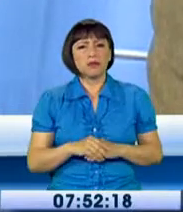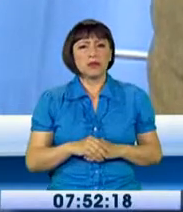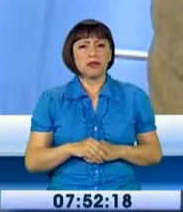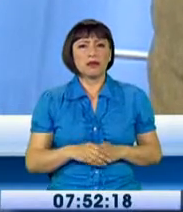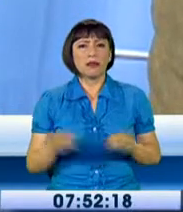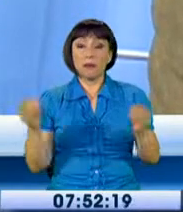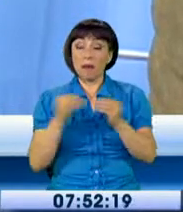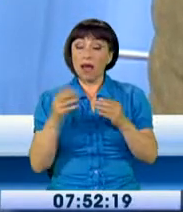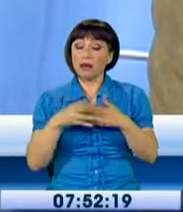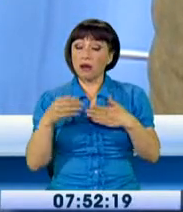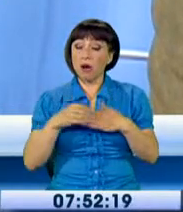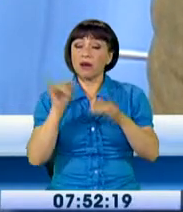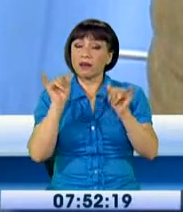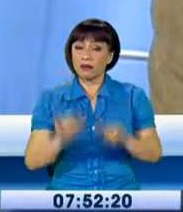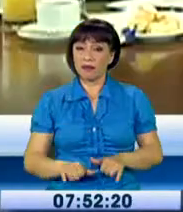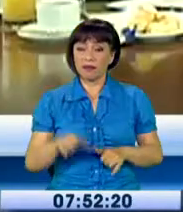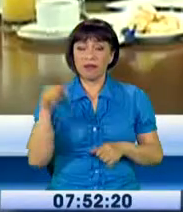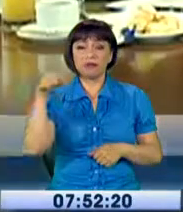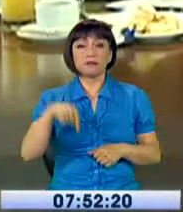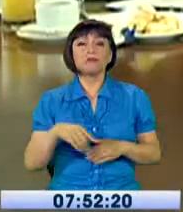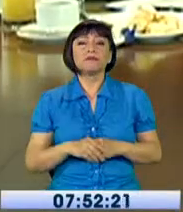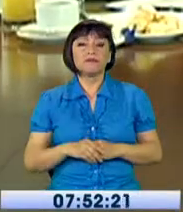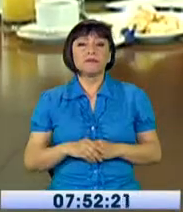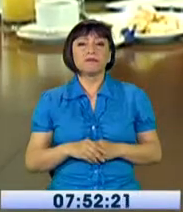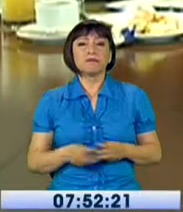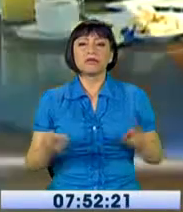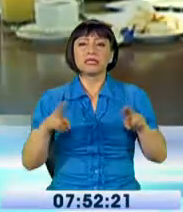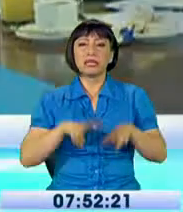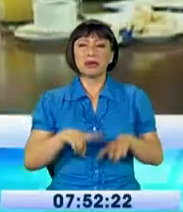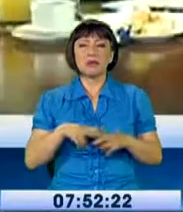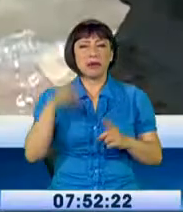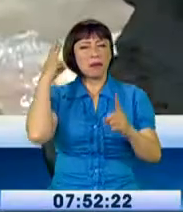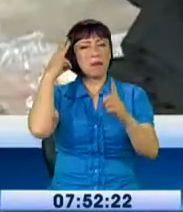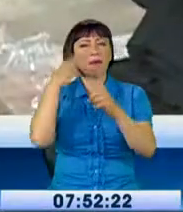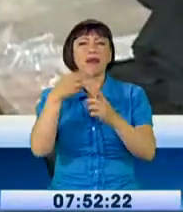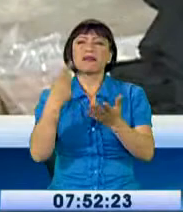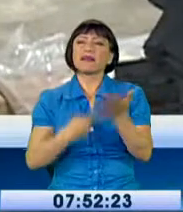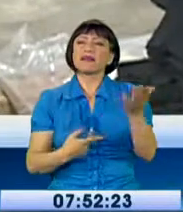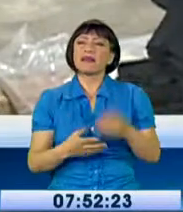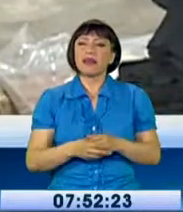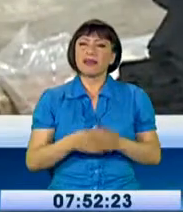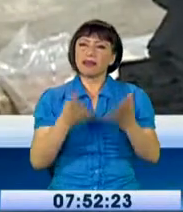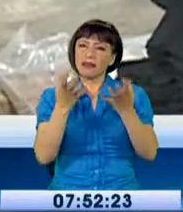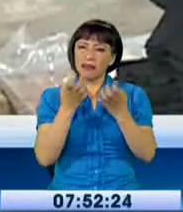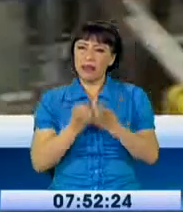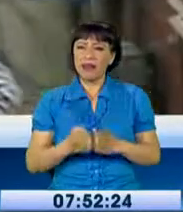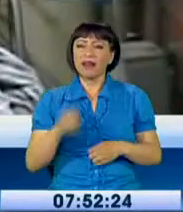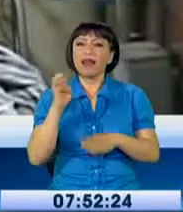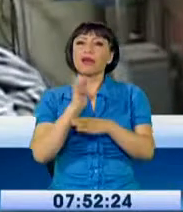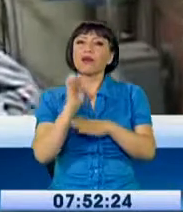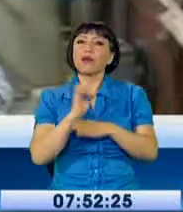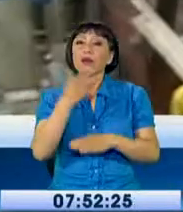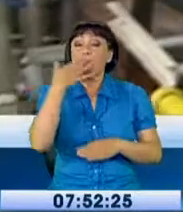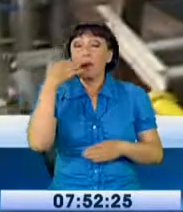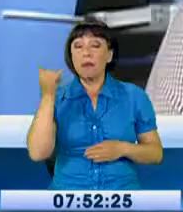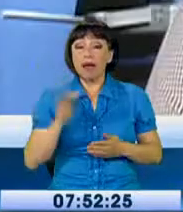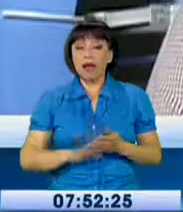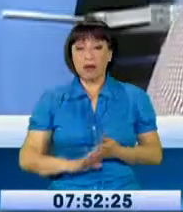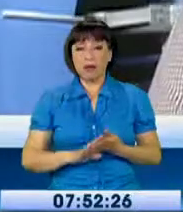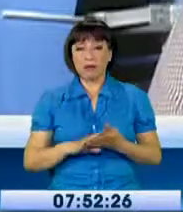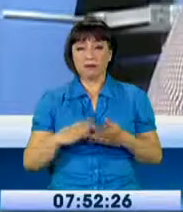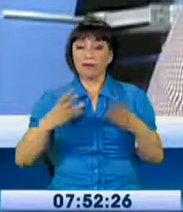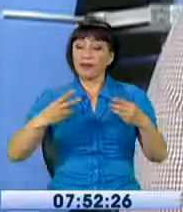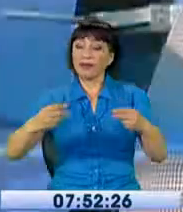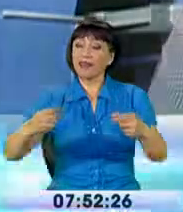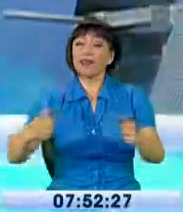economía dolarizada que es fundamental. Otra de las metas a mediano plazo es convertir a nuestro país como un referente regional de textiles. Pienso que